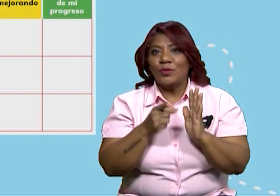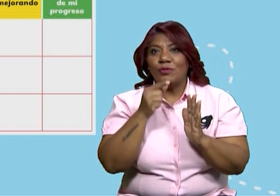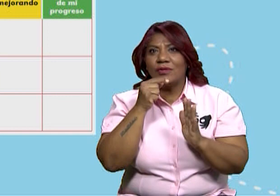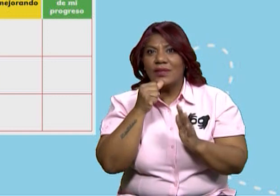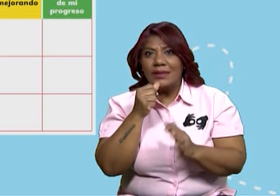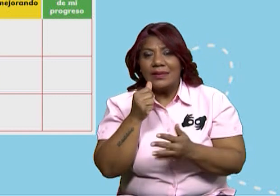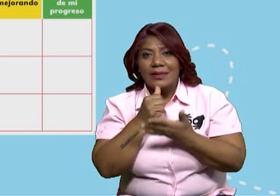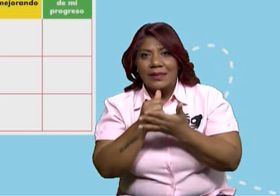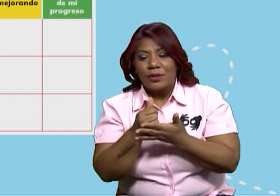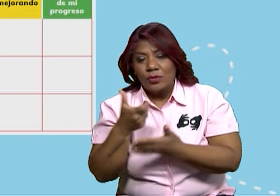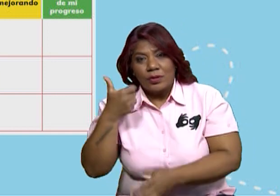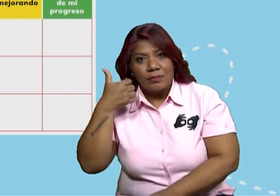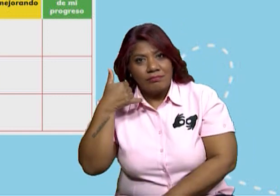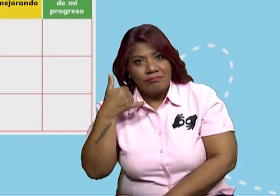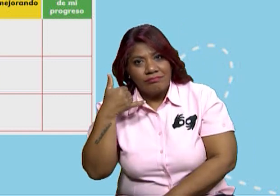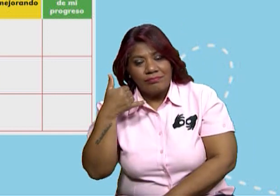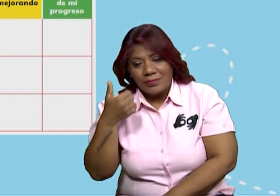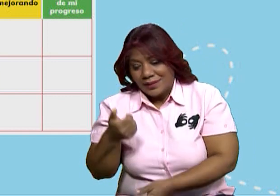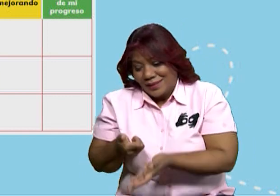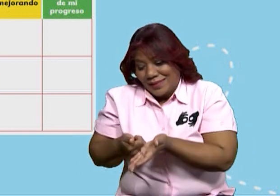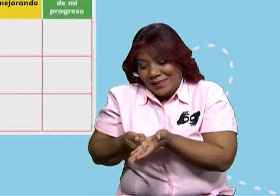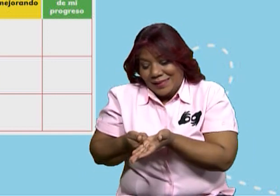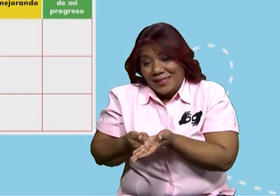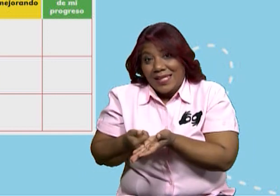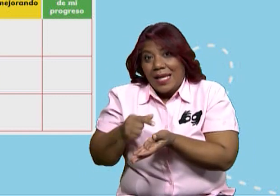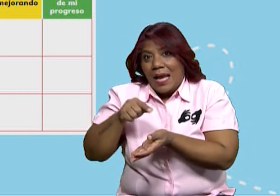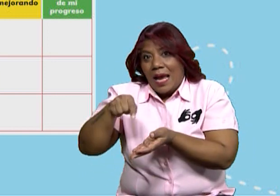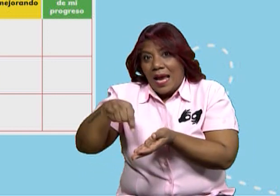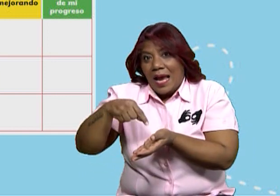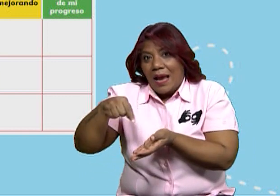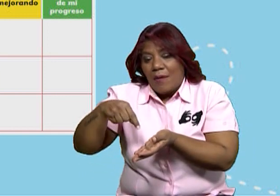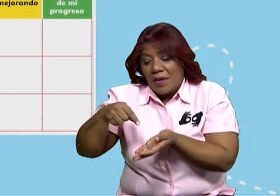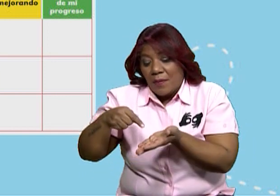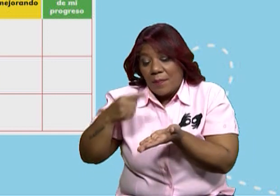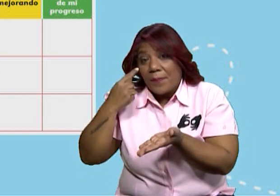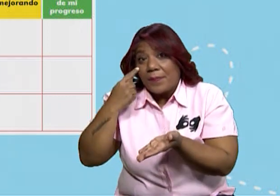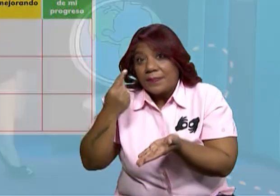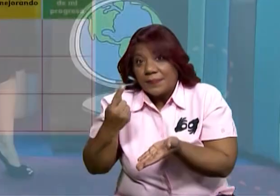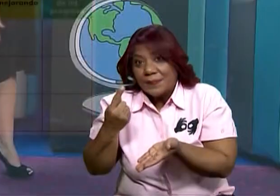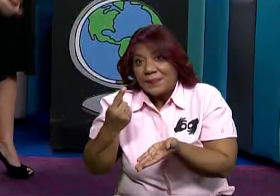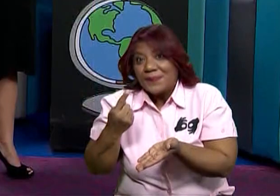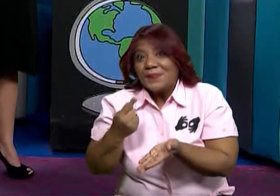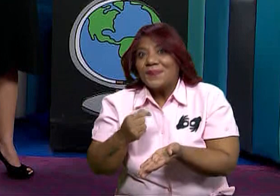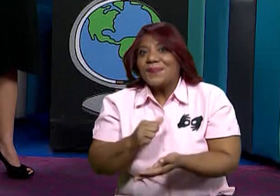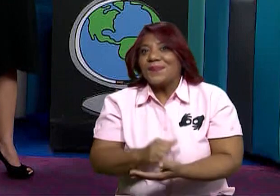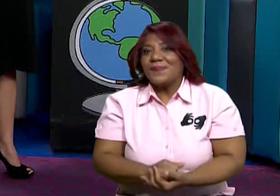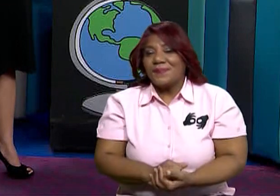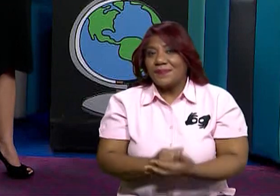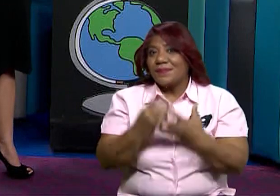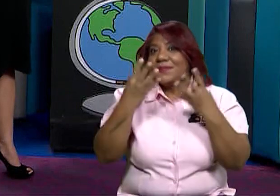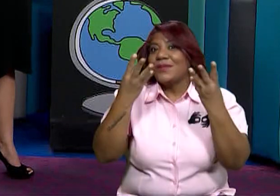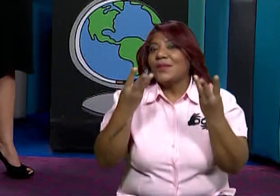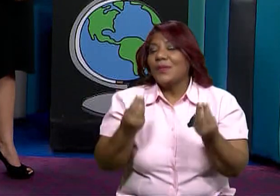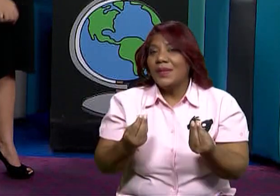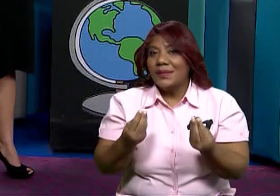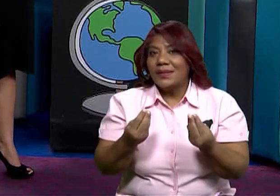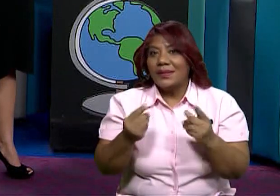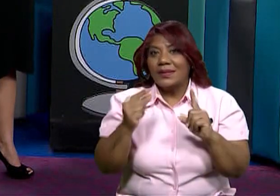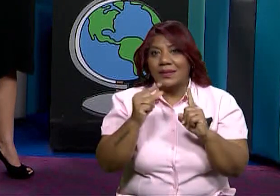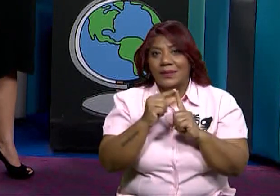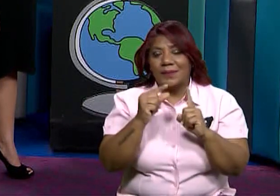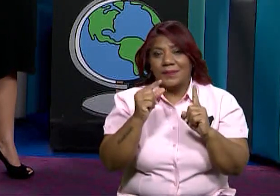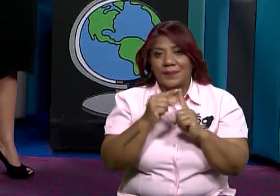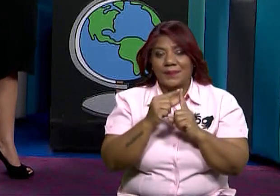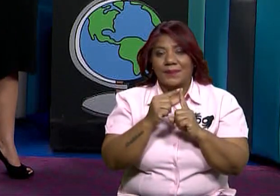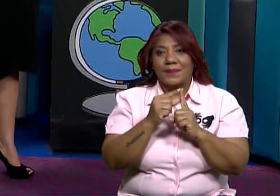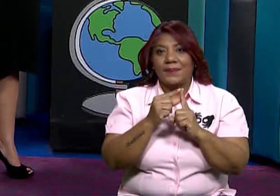el texto que lees, las personas que te escuchan leer, el número de palabras leídas en 1 minuto, y